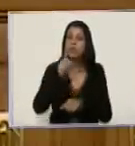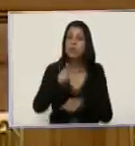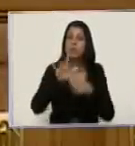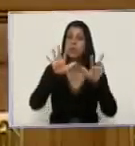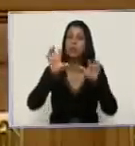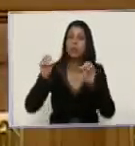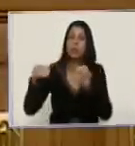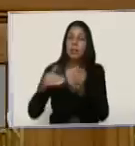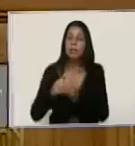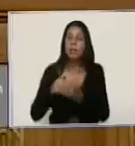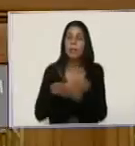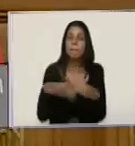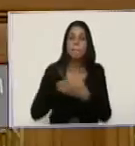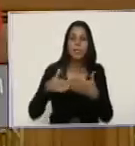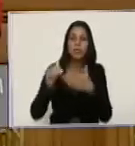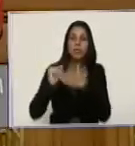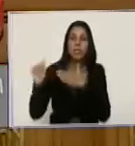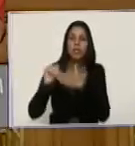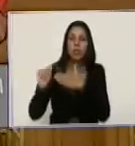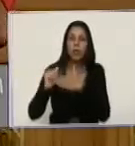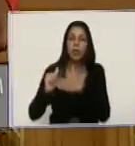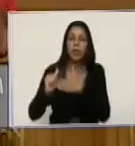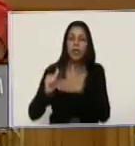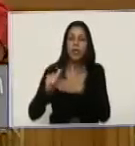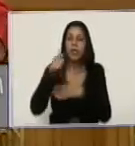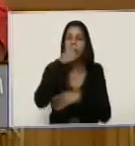millones de dólares del pueblo libio.